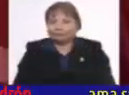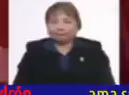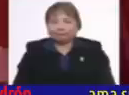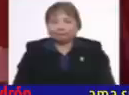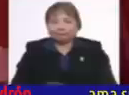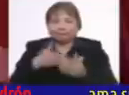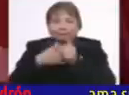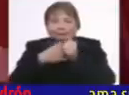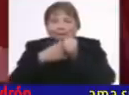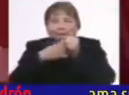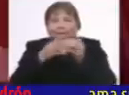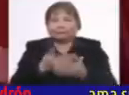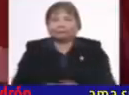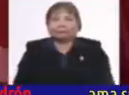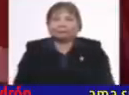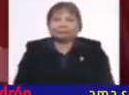orientada